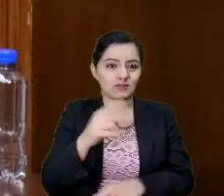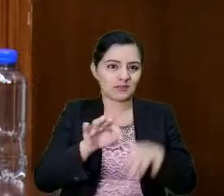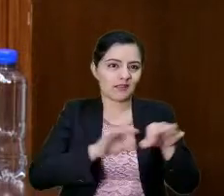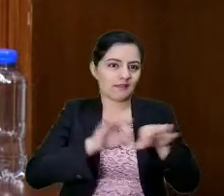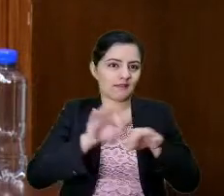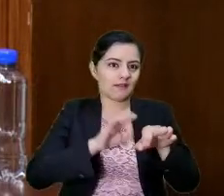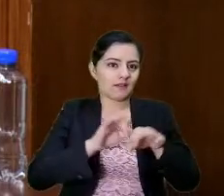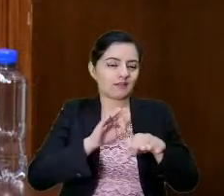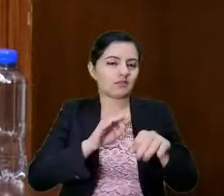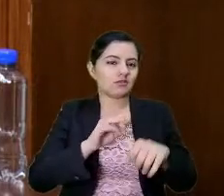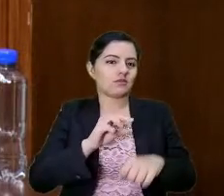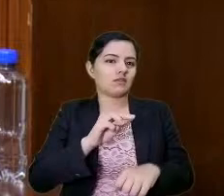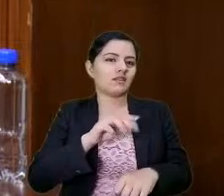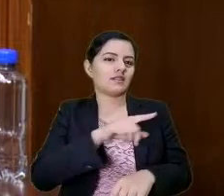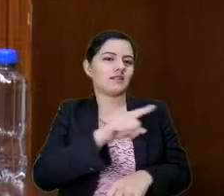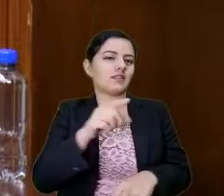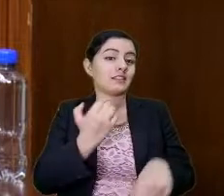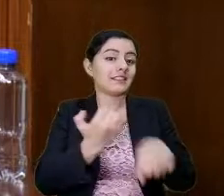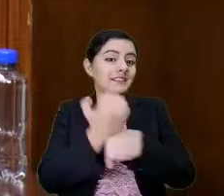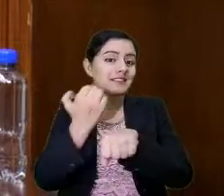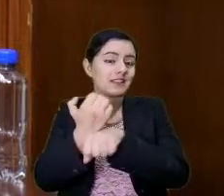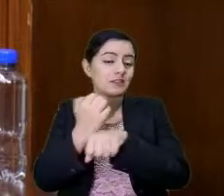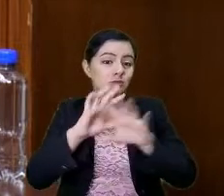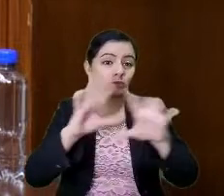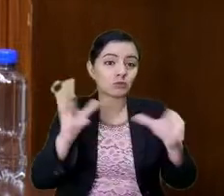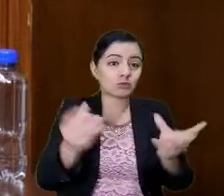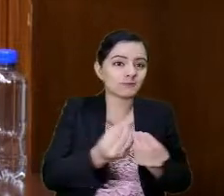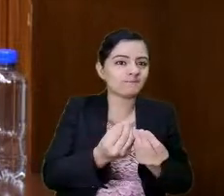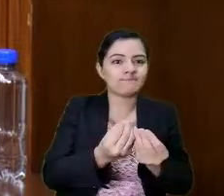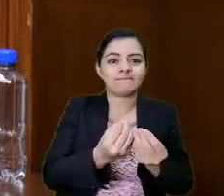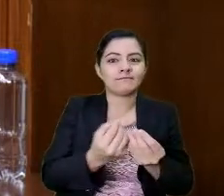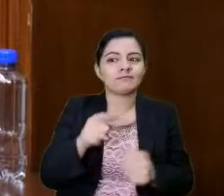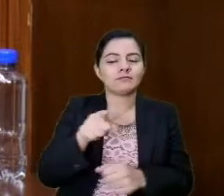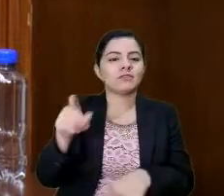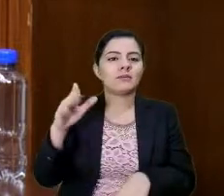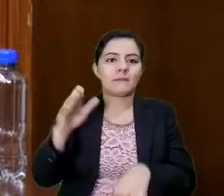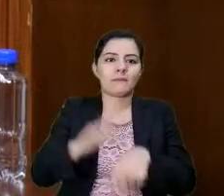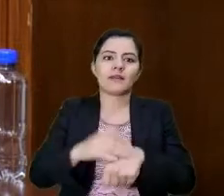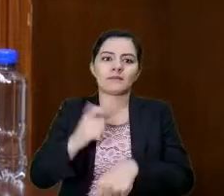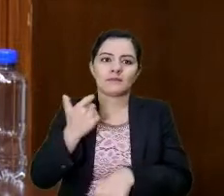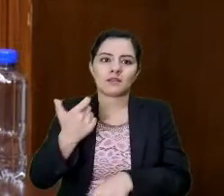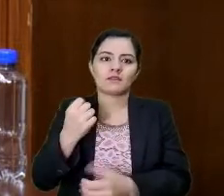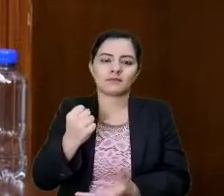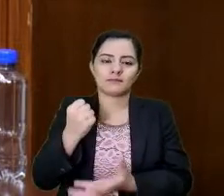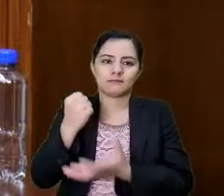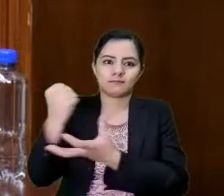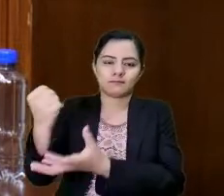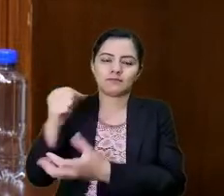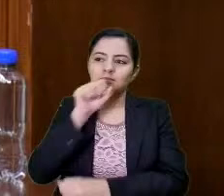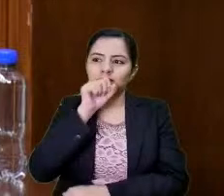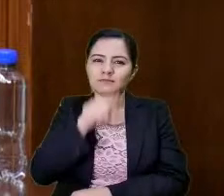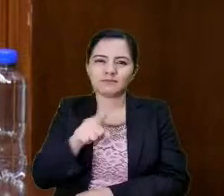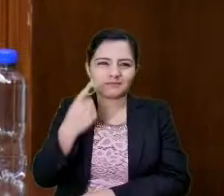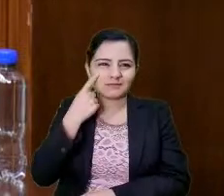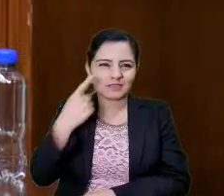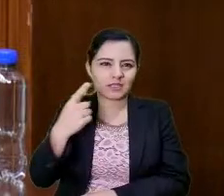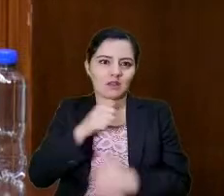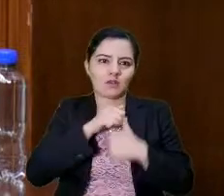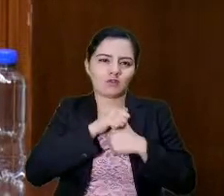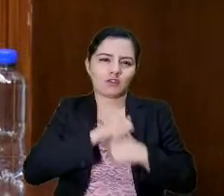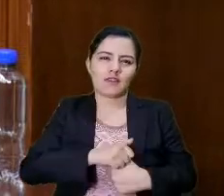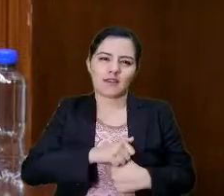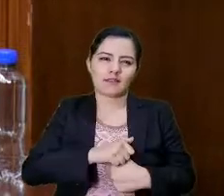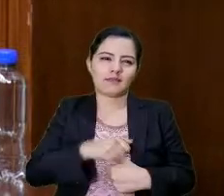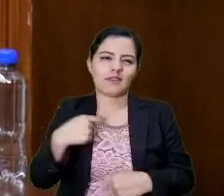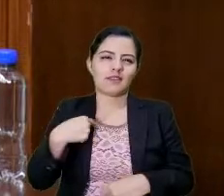poderes judiciales estatales. Asimismo, se hace la supresión del nepotismo, que le cierra las puertas a